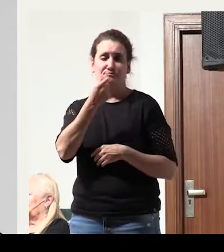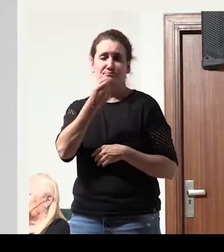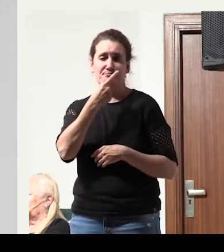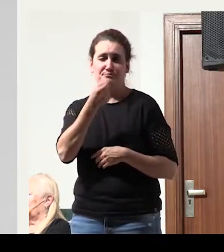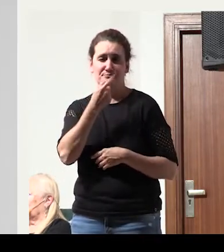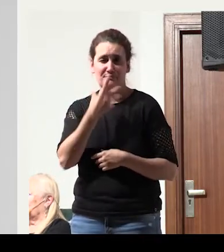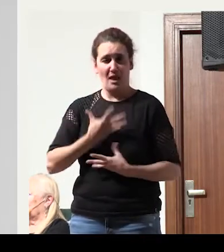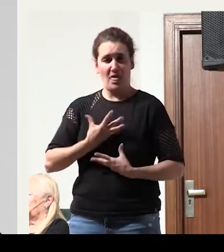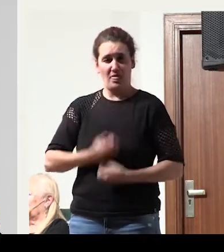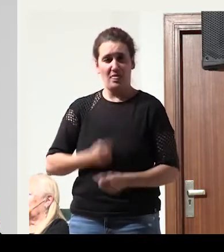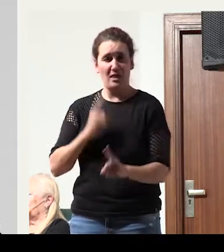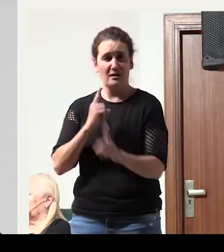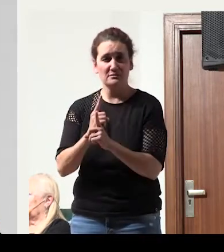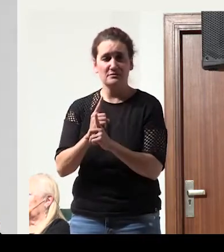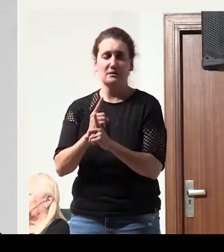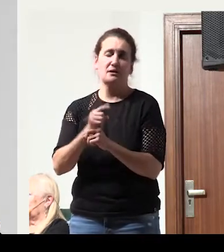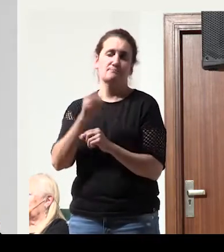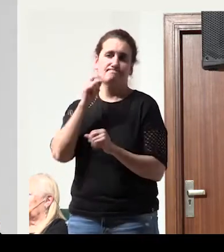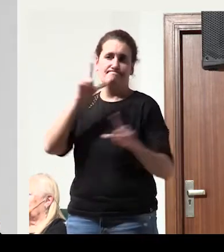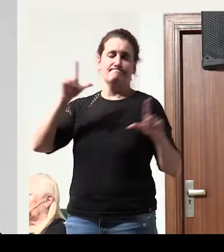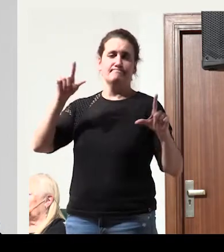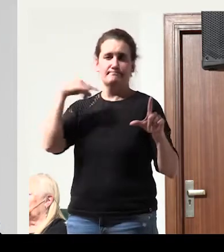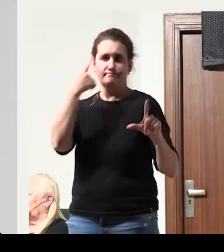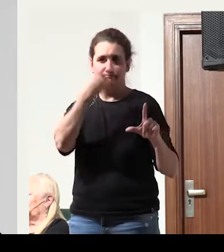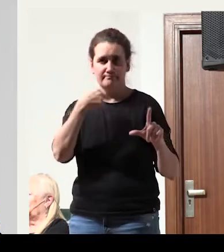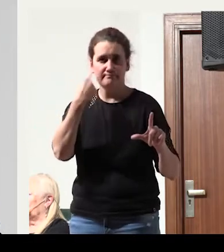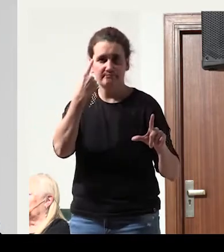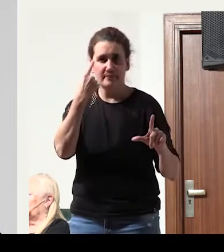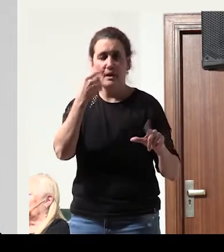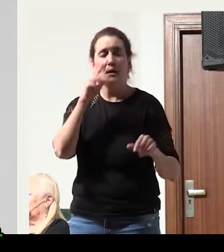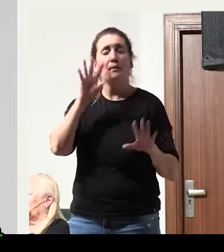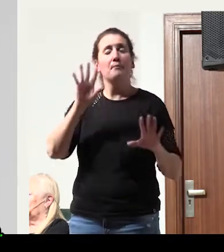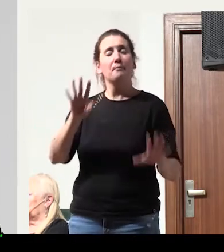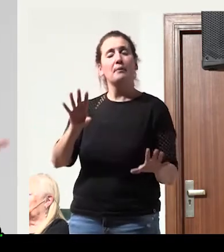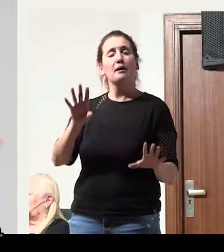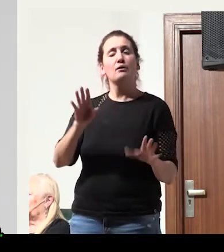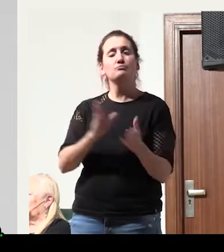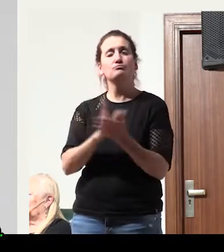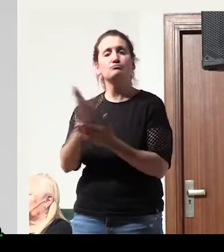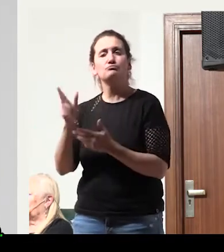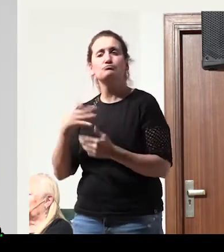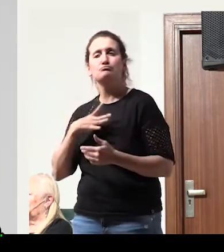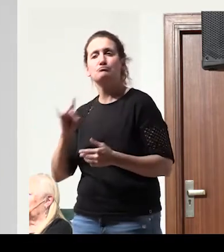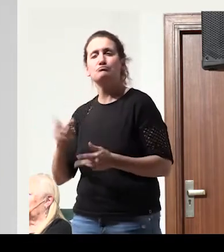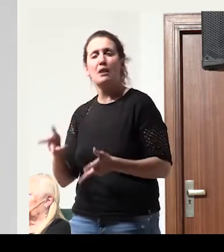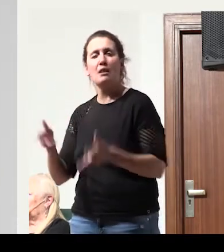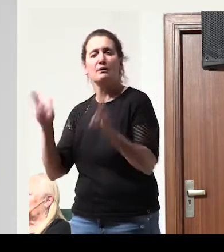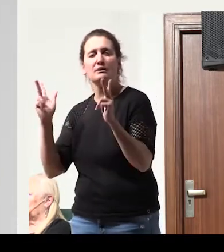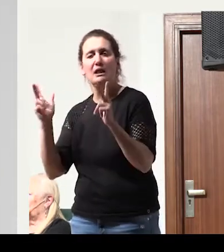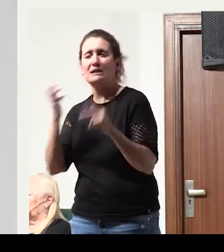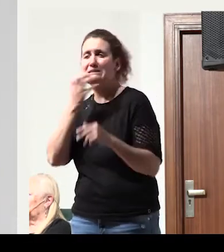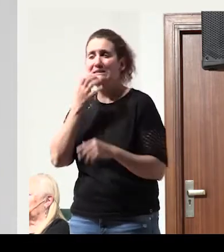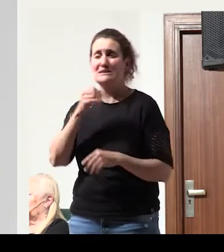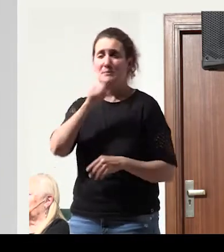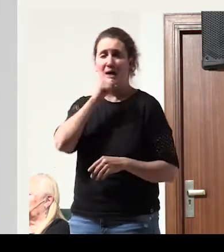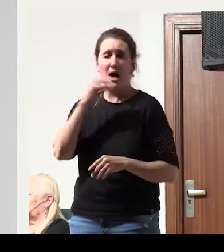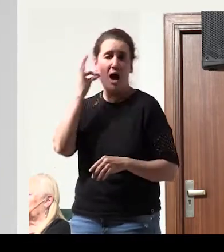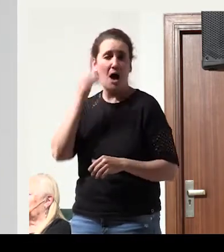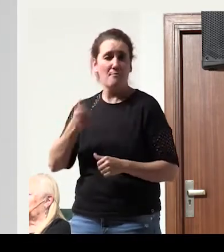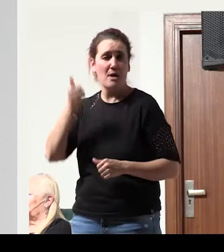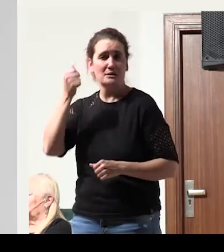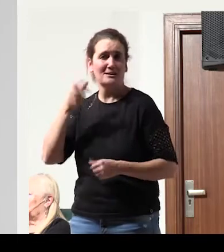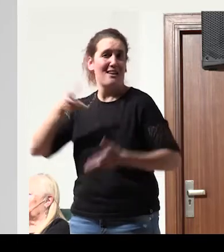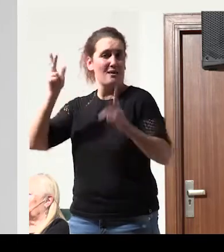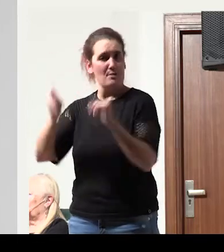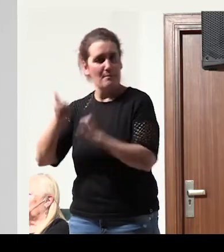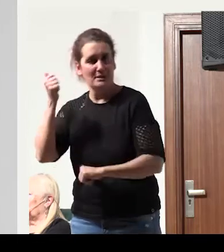desamparo. Pero el en vez de todo ello es la posibilidad de libertad. Cuanto más vieja, más libre. Para decir lo que quiero,